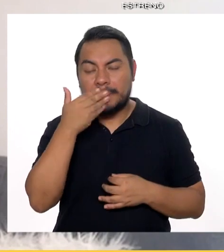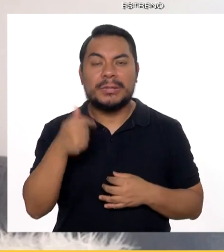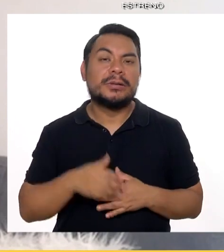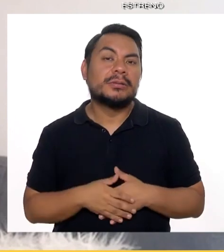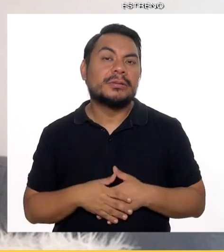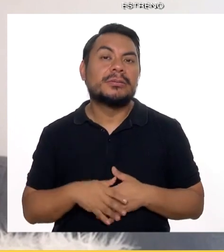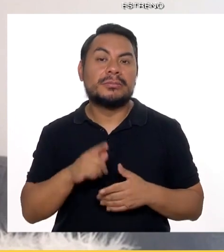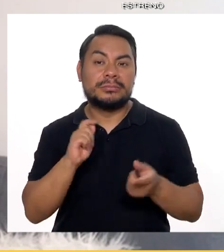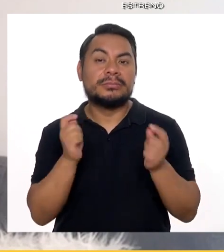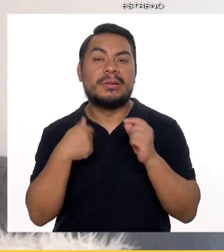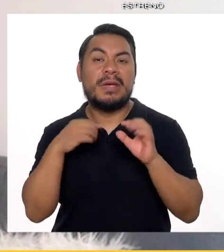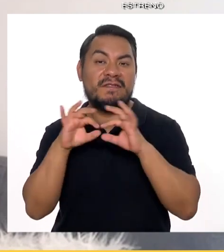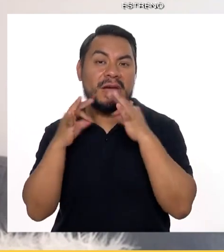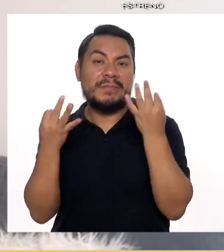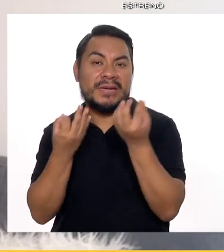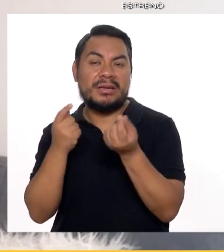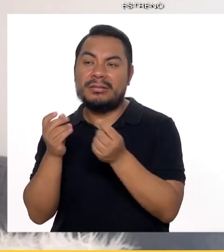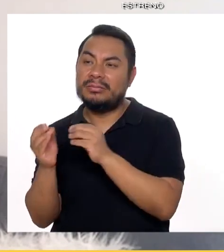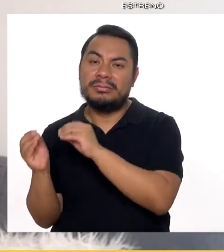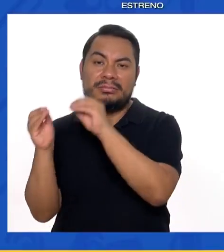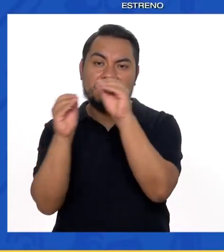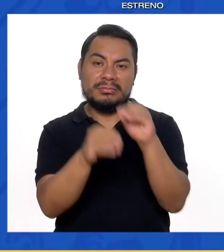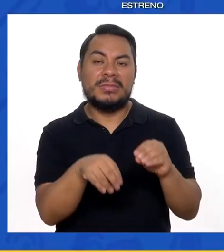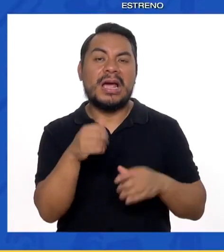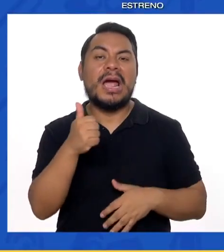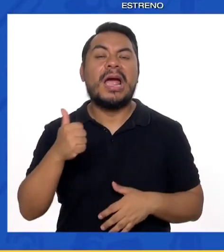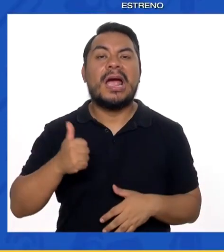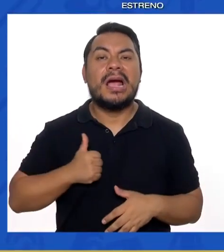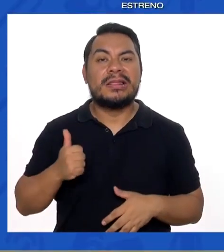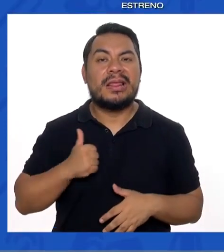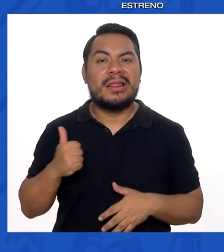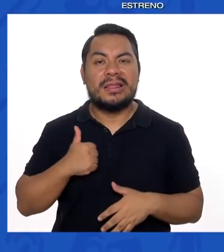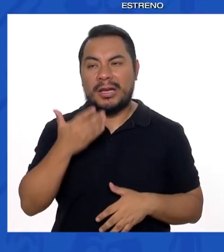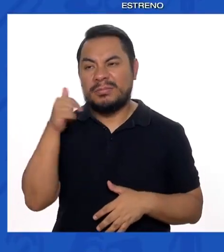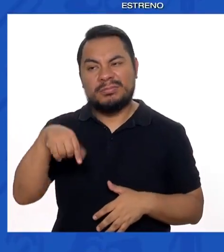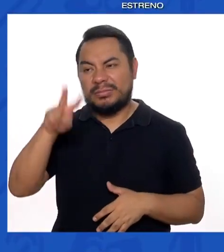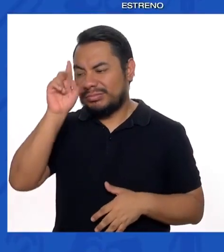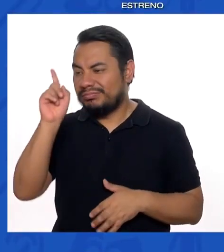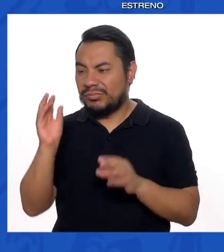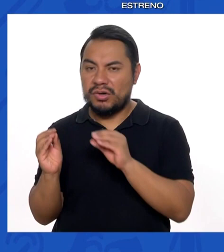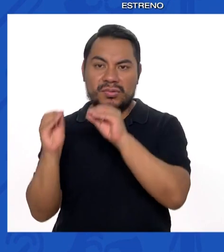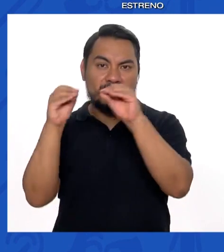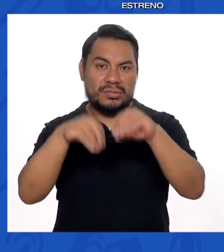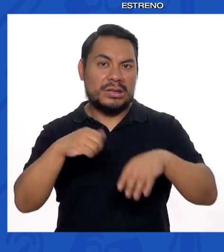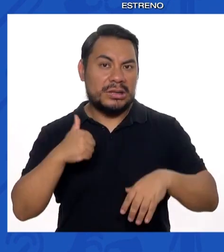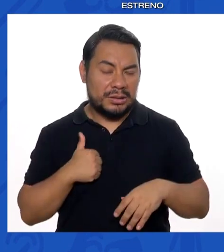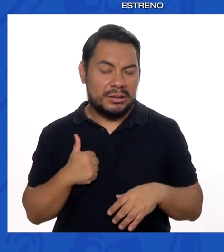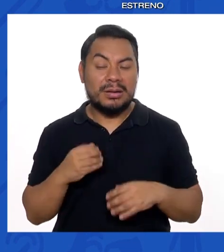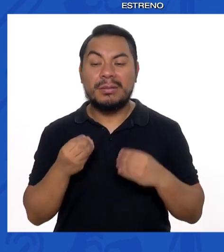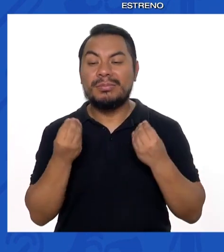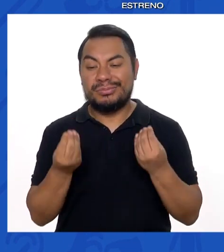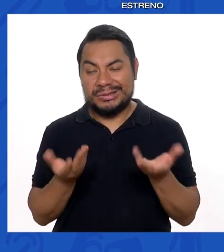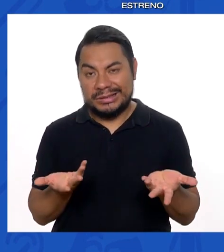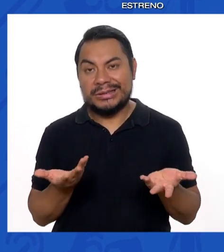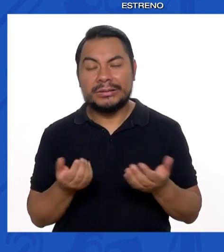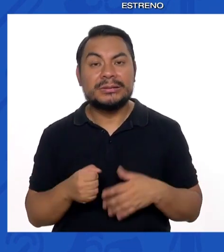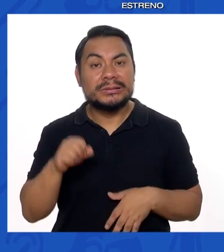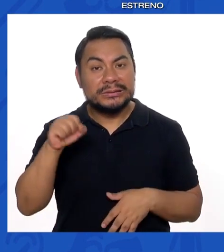decidimos migrar con mi familia a Canadá, porque si bien es cierto en